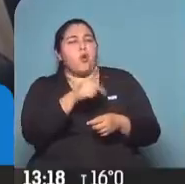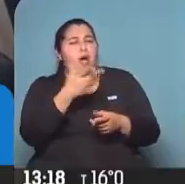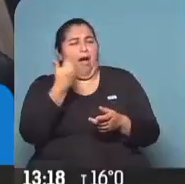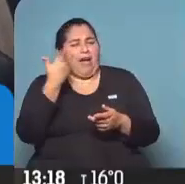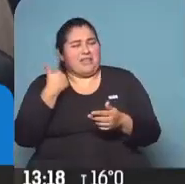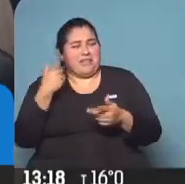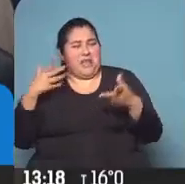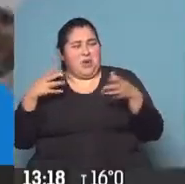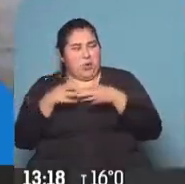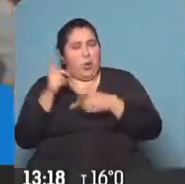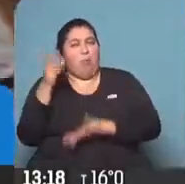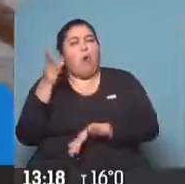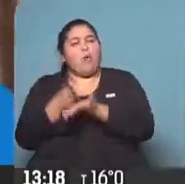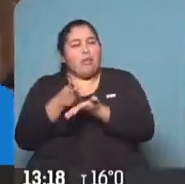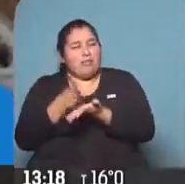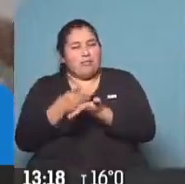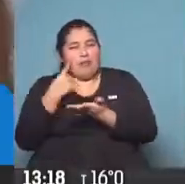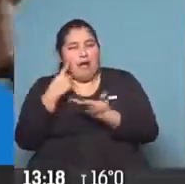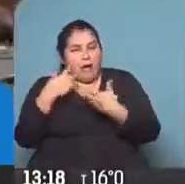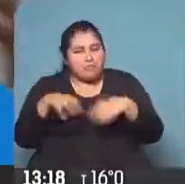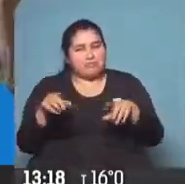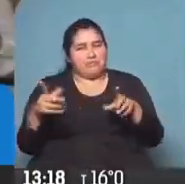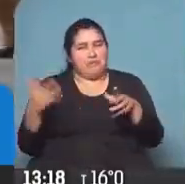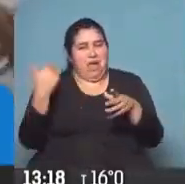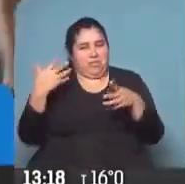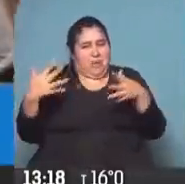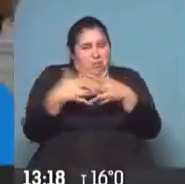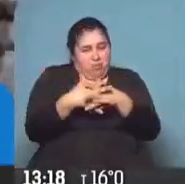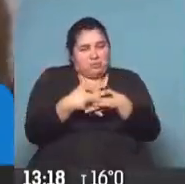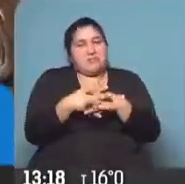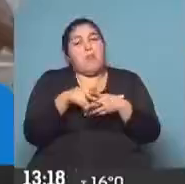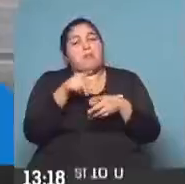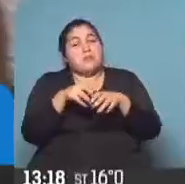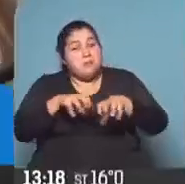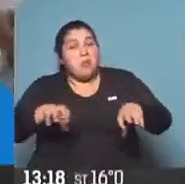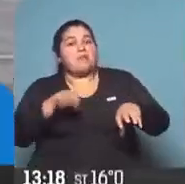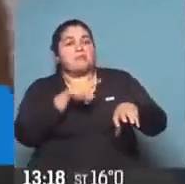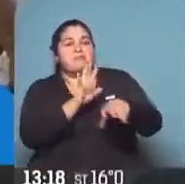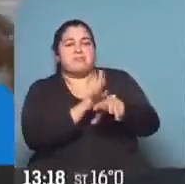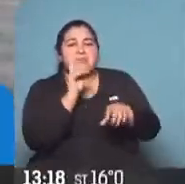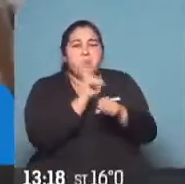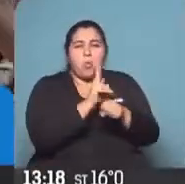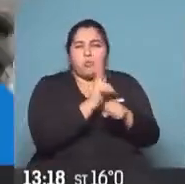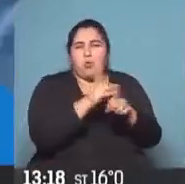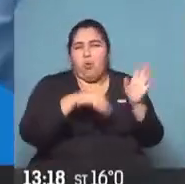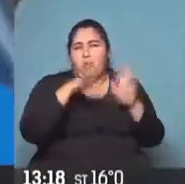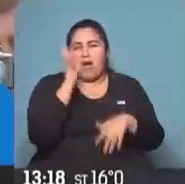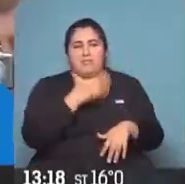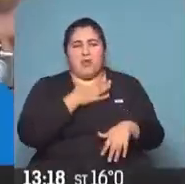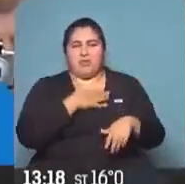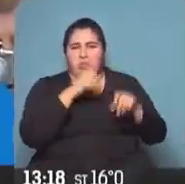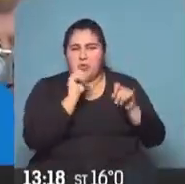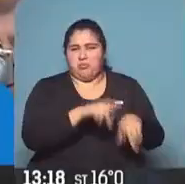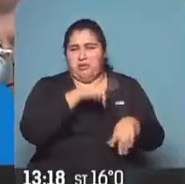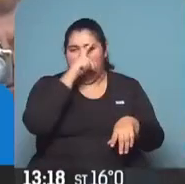fronteras islandés perpetuado serán esos hilos o custodios del patrimonio nacionales